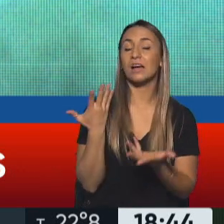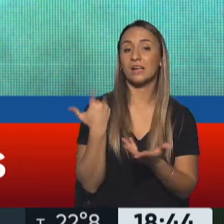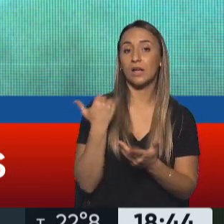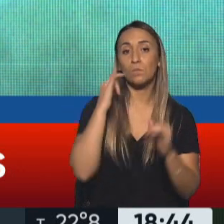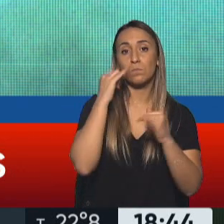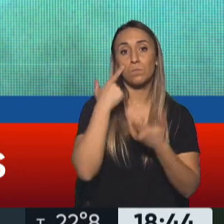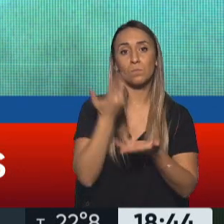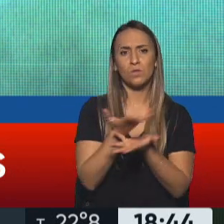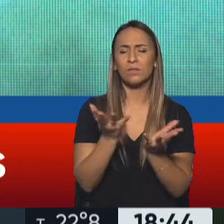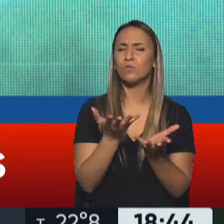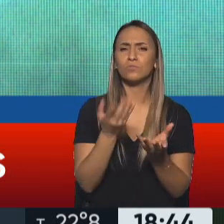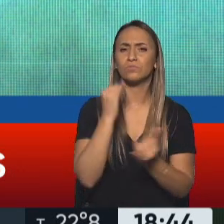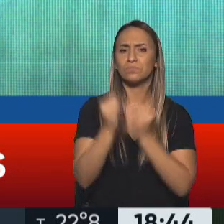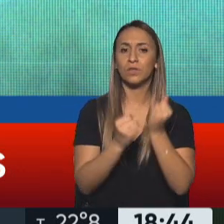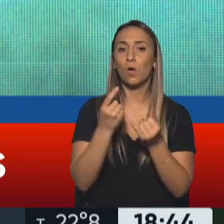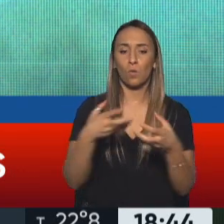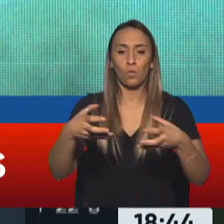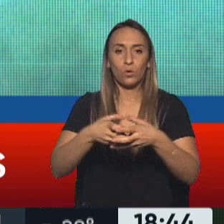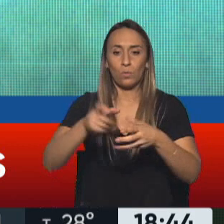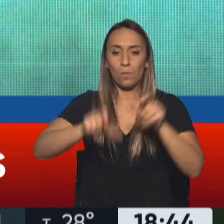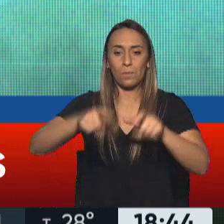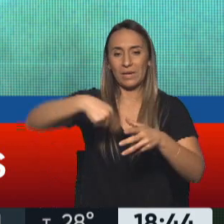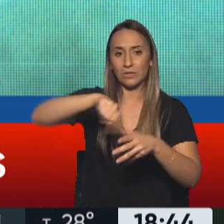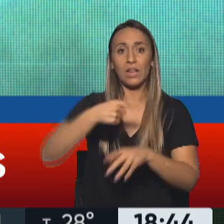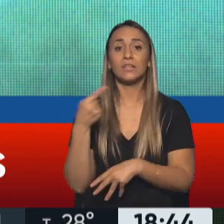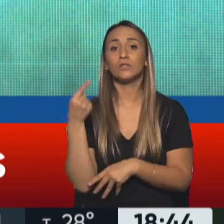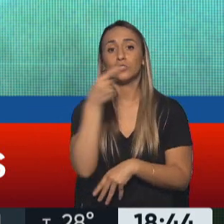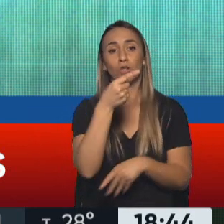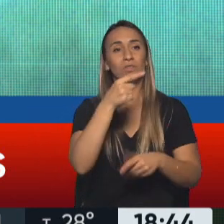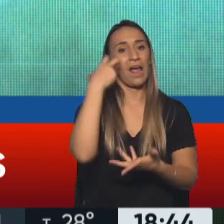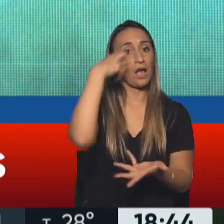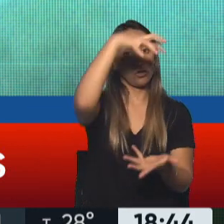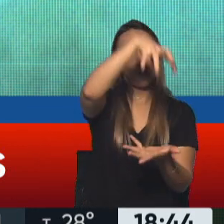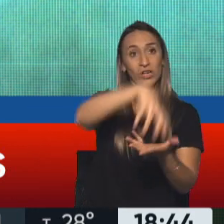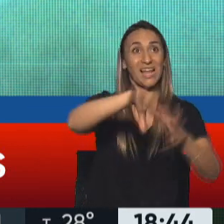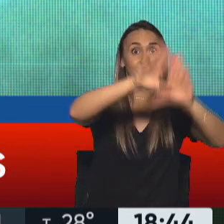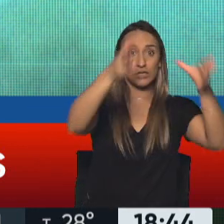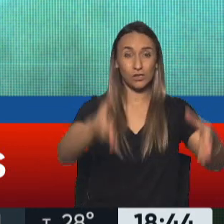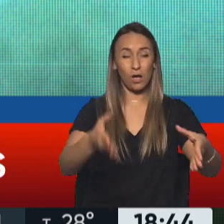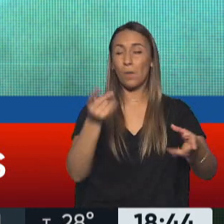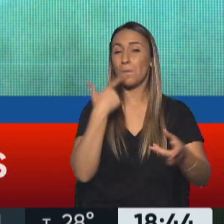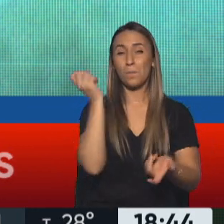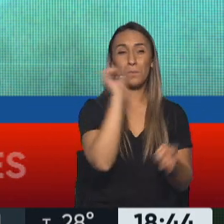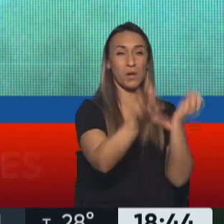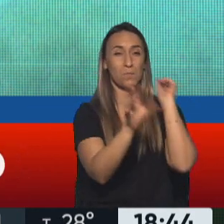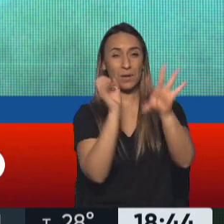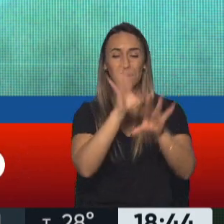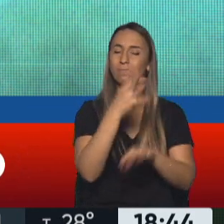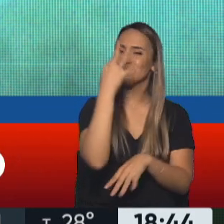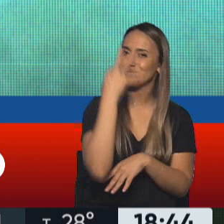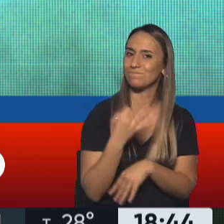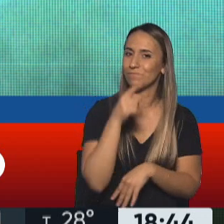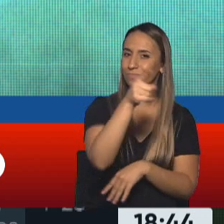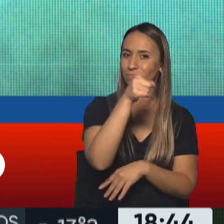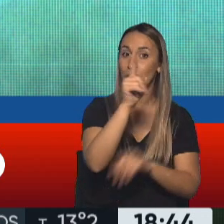hubo un grupo de personas que atentó contra el edificio del Congreso y muy puntualmente